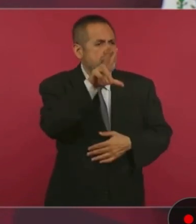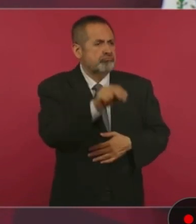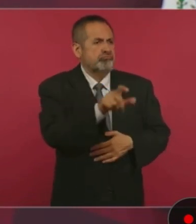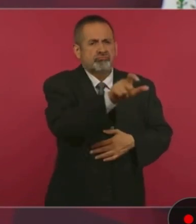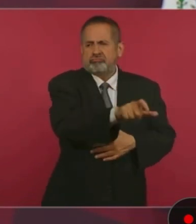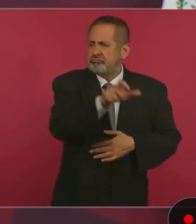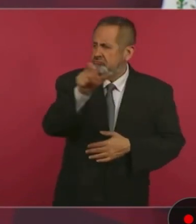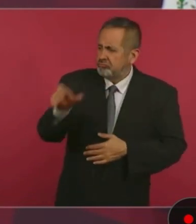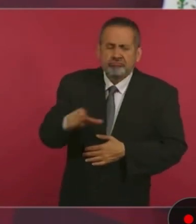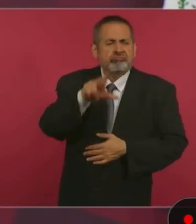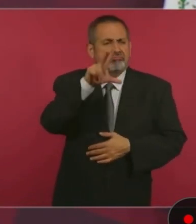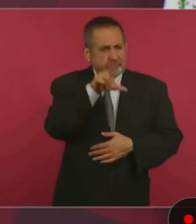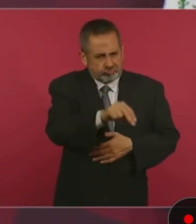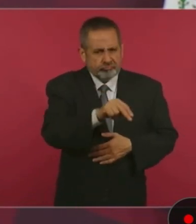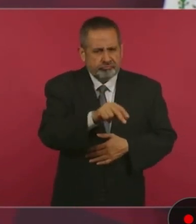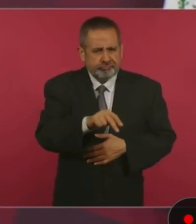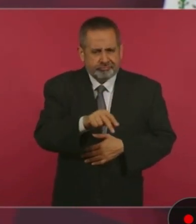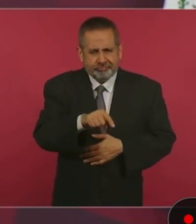carpetazo al asunto.